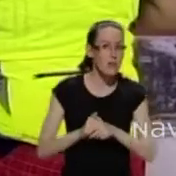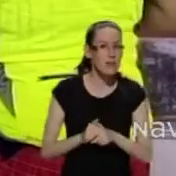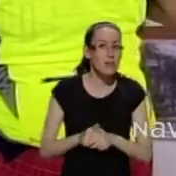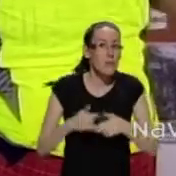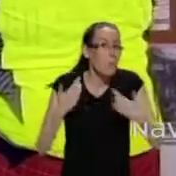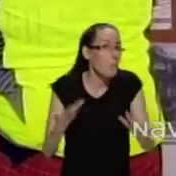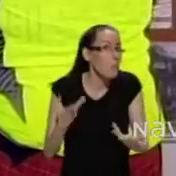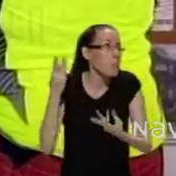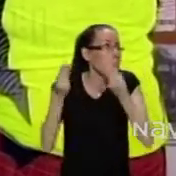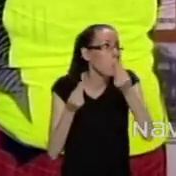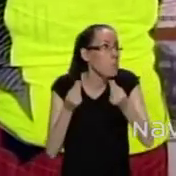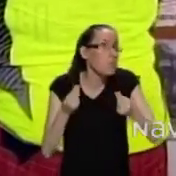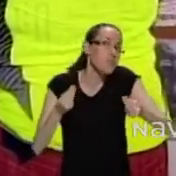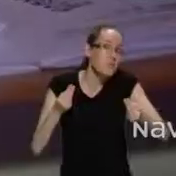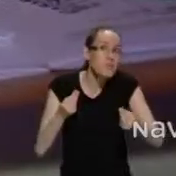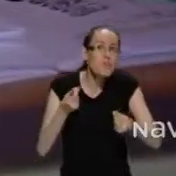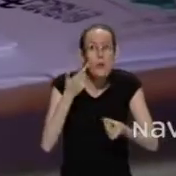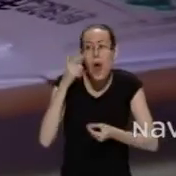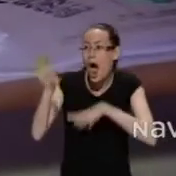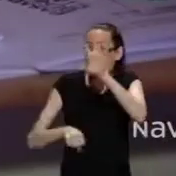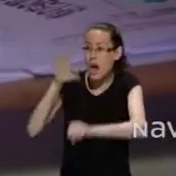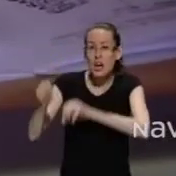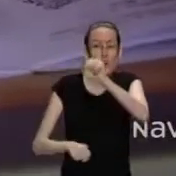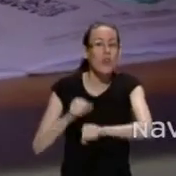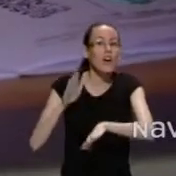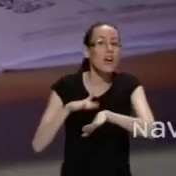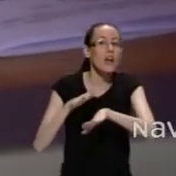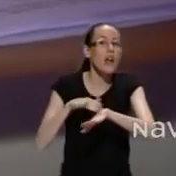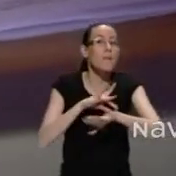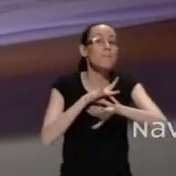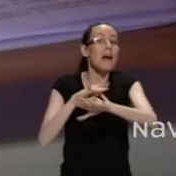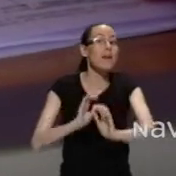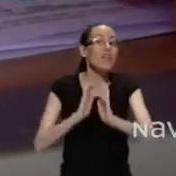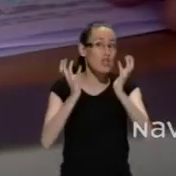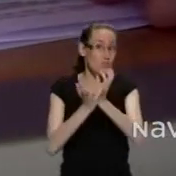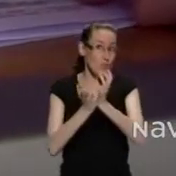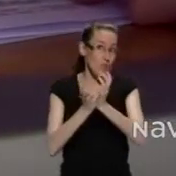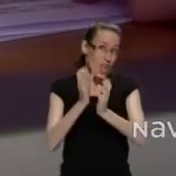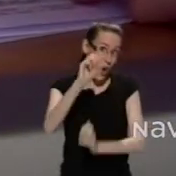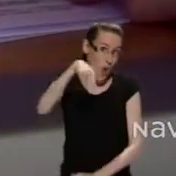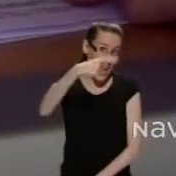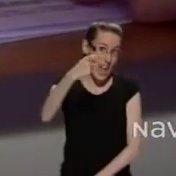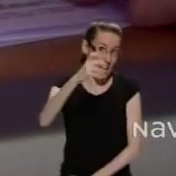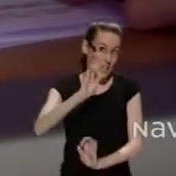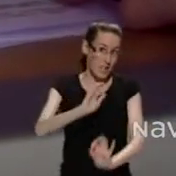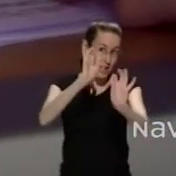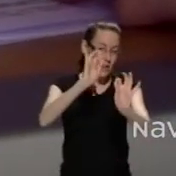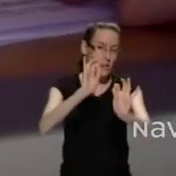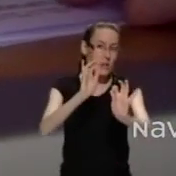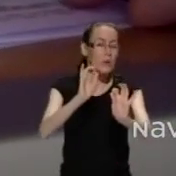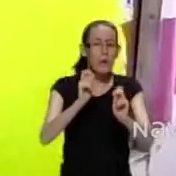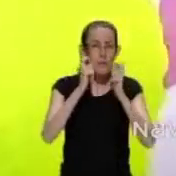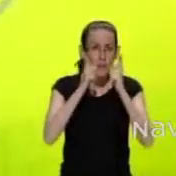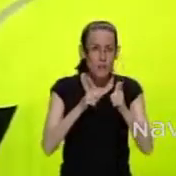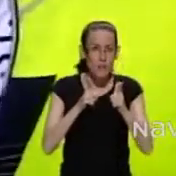Y, bueno, pues puse para recoger para Médicos Mundi. Cuando me di cuenta de que no se llenaba el cesto, conforme se iba llenando también se vaciaba. Me di